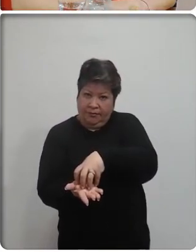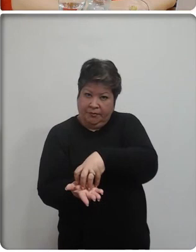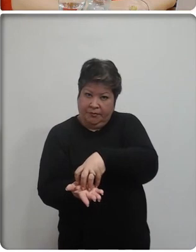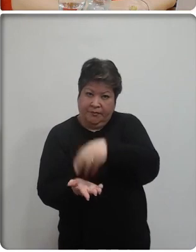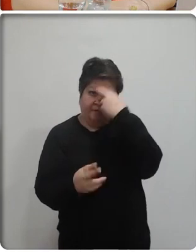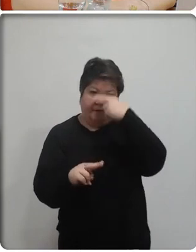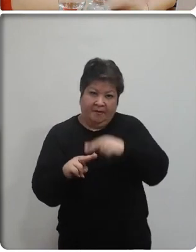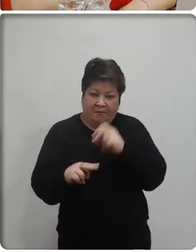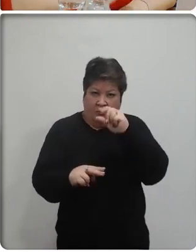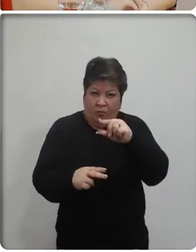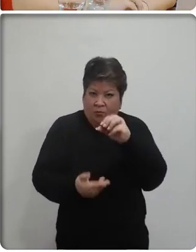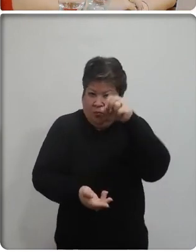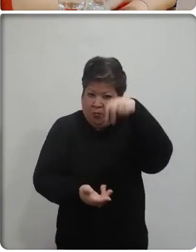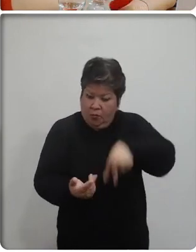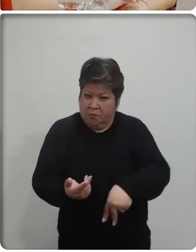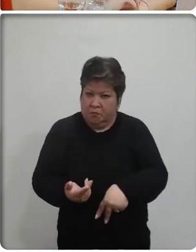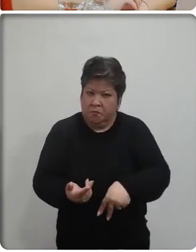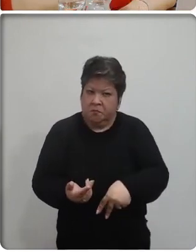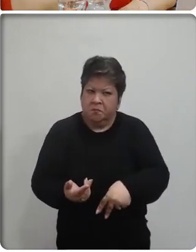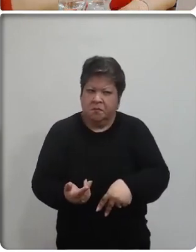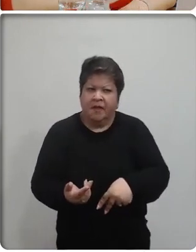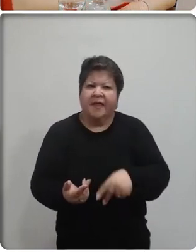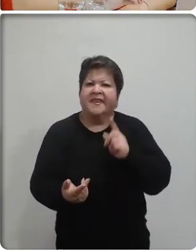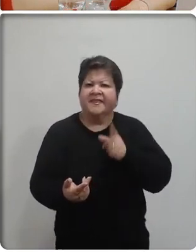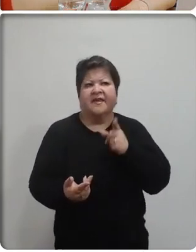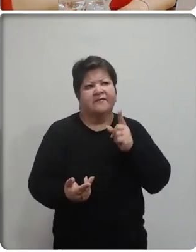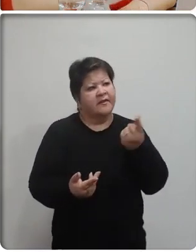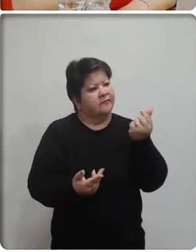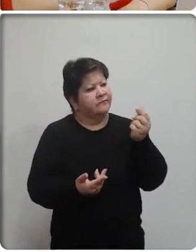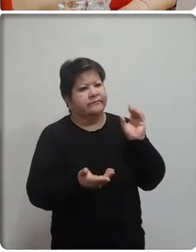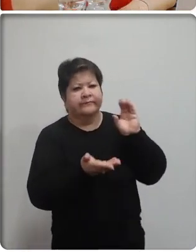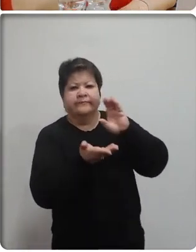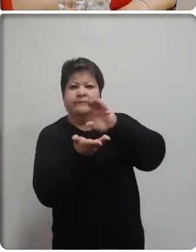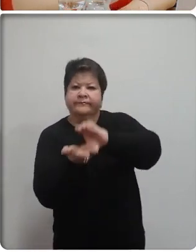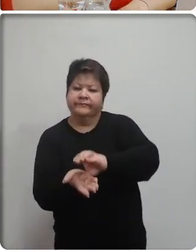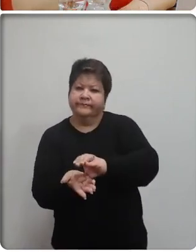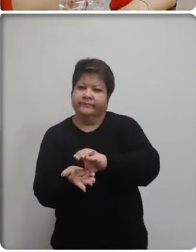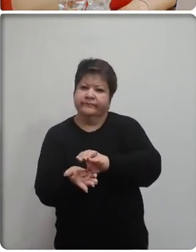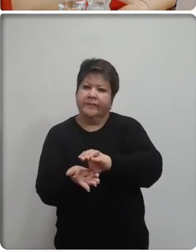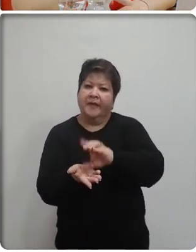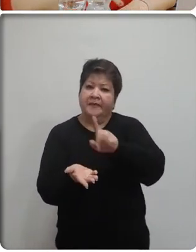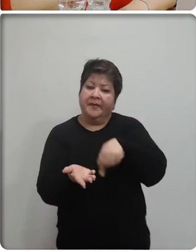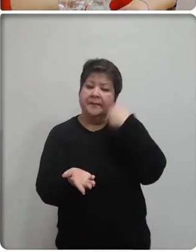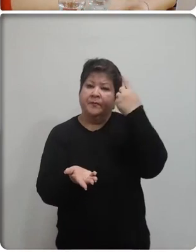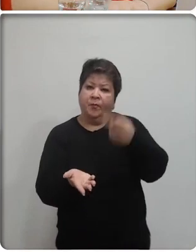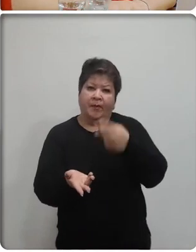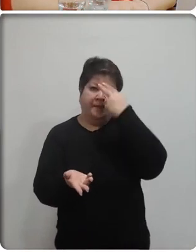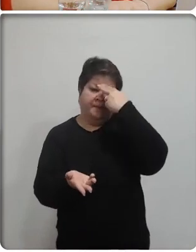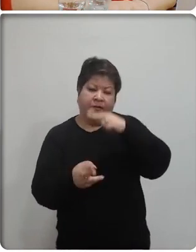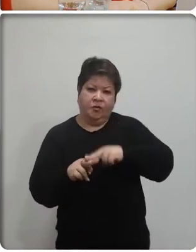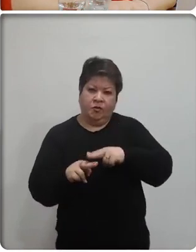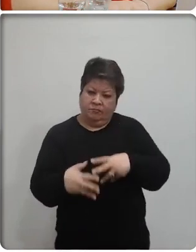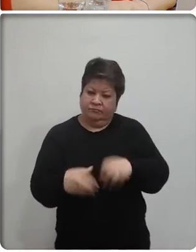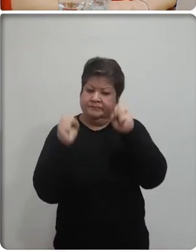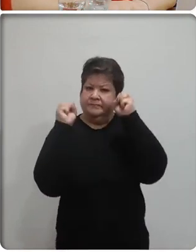tenga recursos asignados directo en función al costo por patología, que es un poco lo que viene